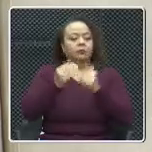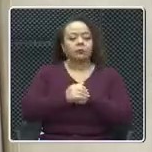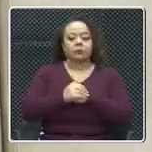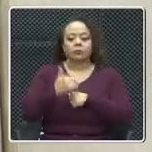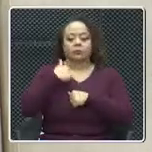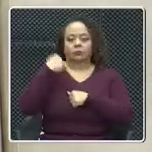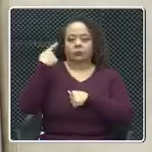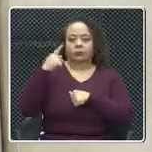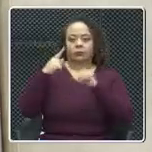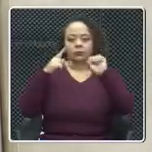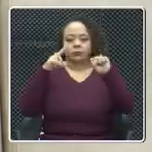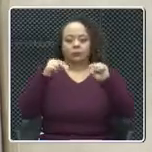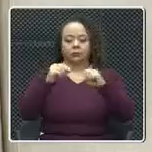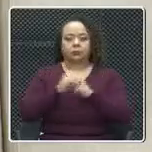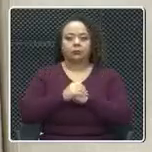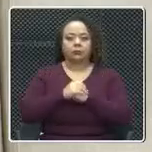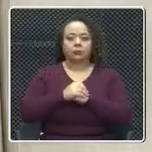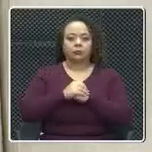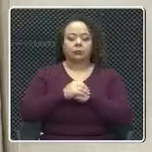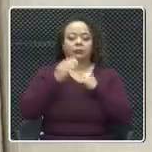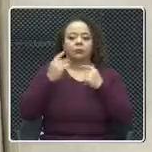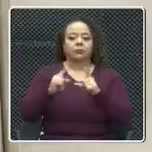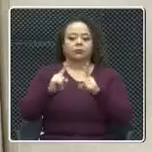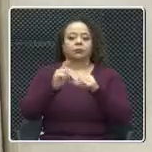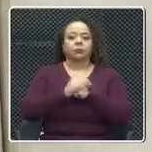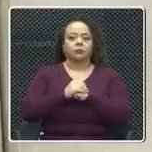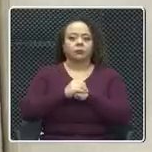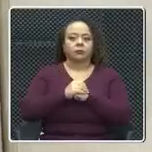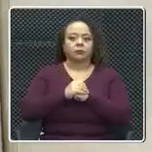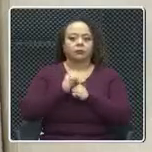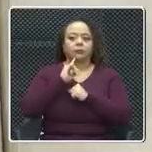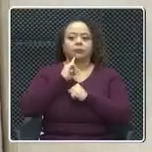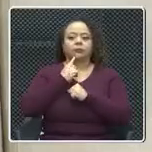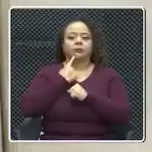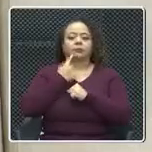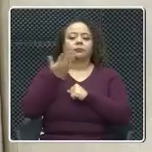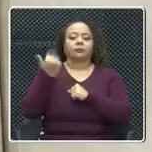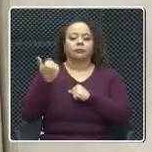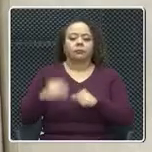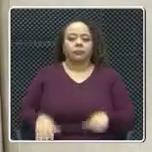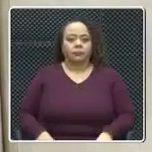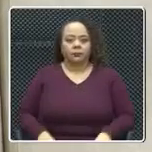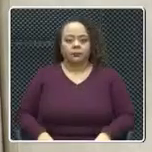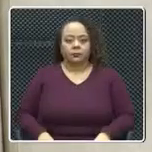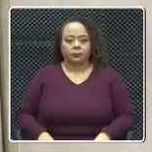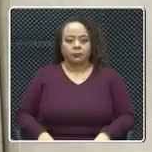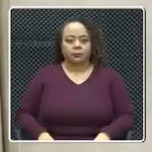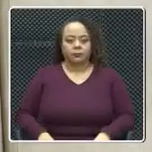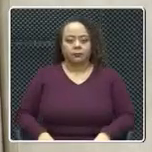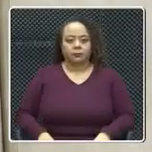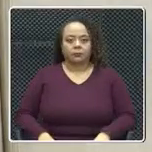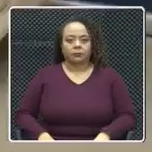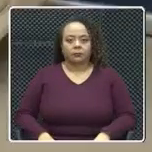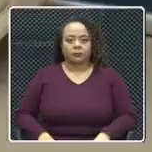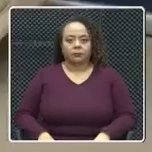un riesgo que realmente esté generando una reagravación del estado anterior. Ok, muy bien.